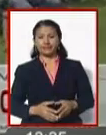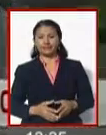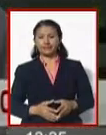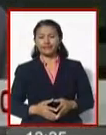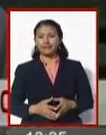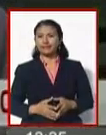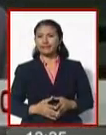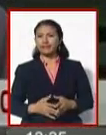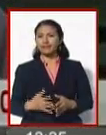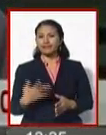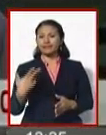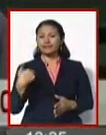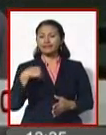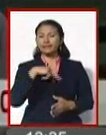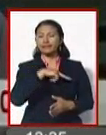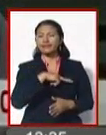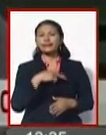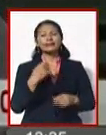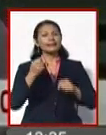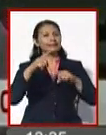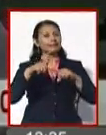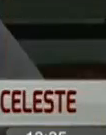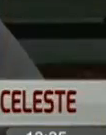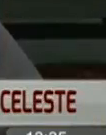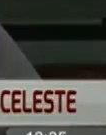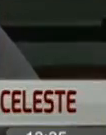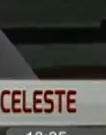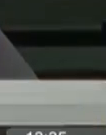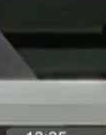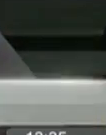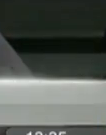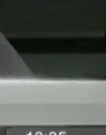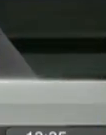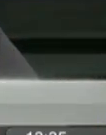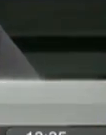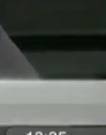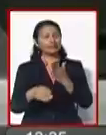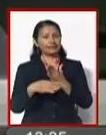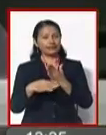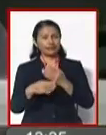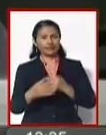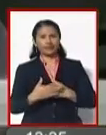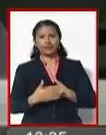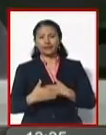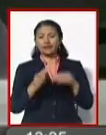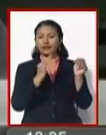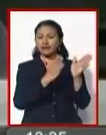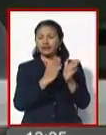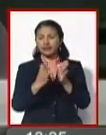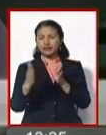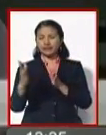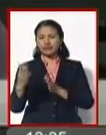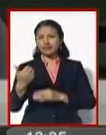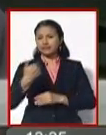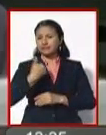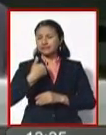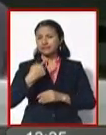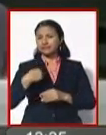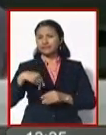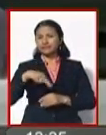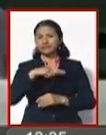Sí, la verdad que nosotros dependemos de nosotros, tenemos que hacer bien los partidos nosotros, plantearlo